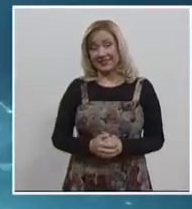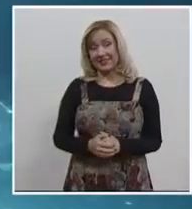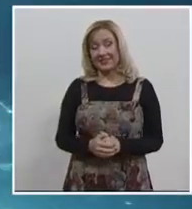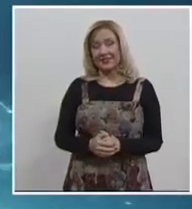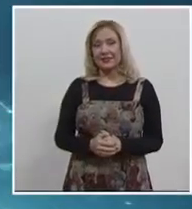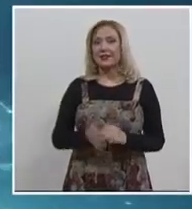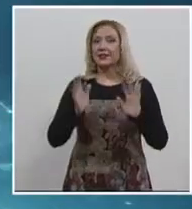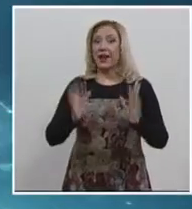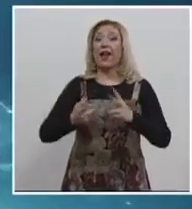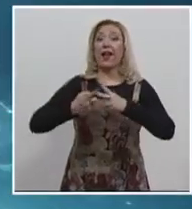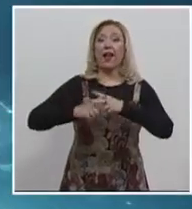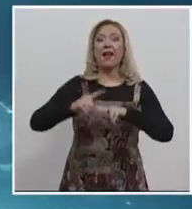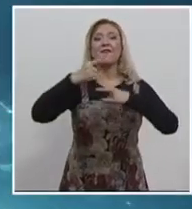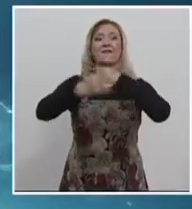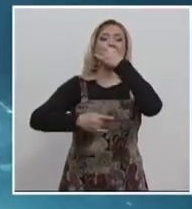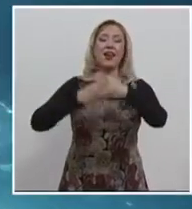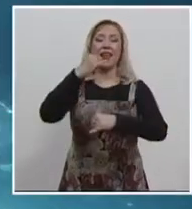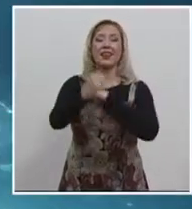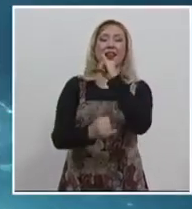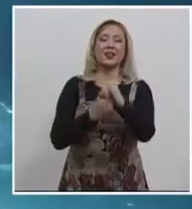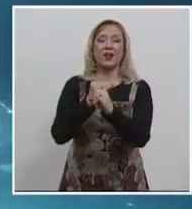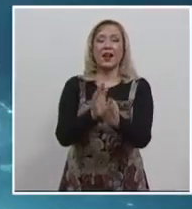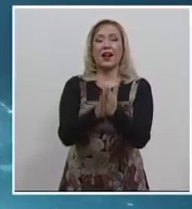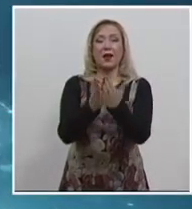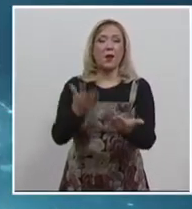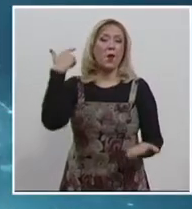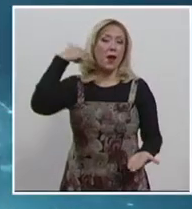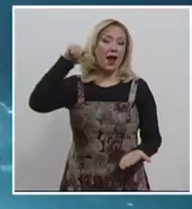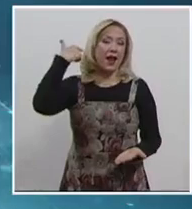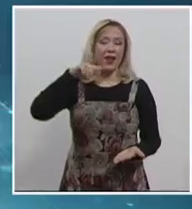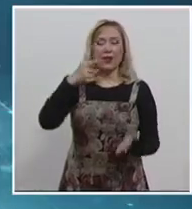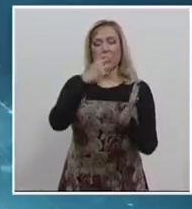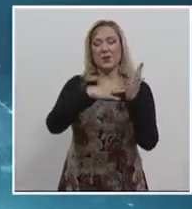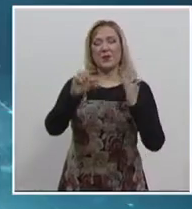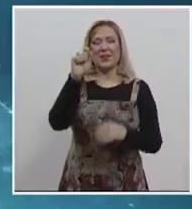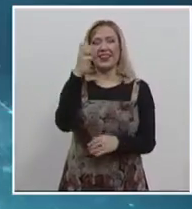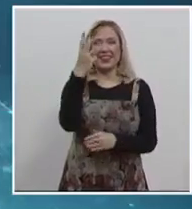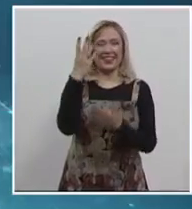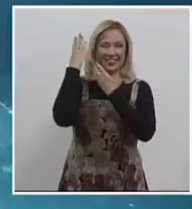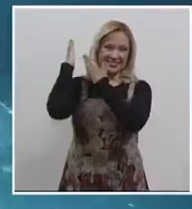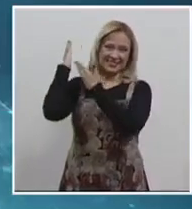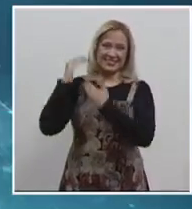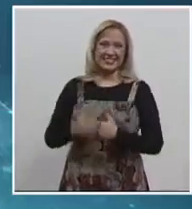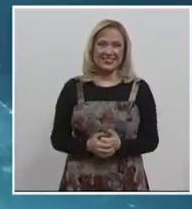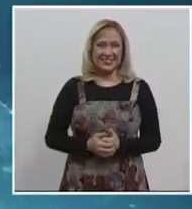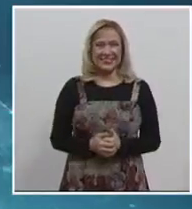Se puso en marcha la Feria Internacional del Libro de Guadalajara 2023.